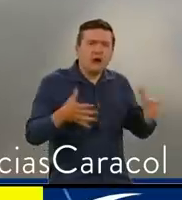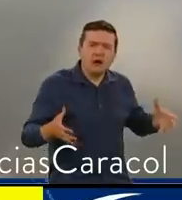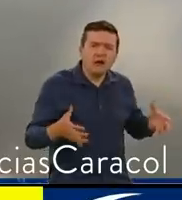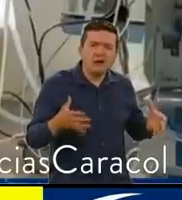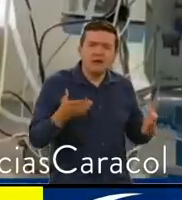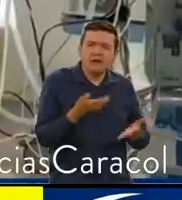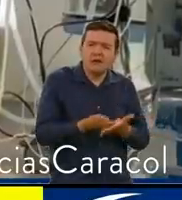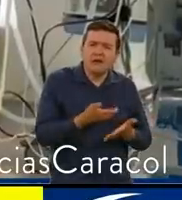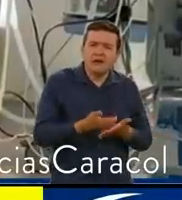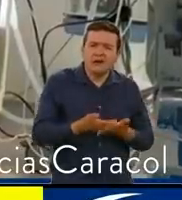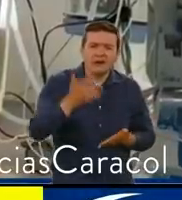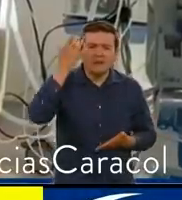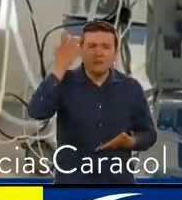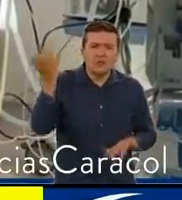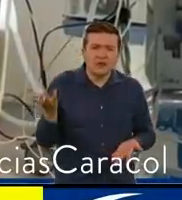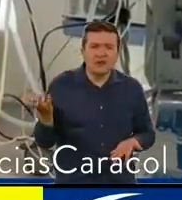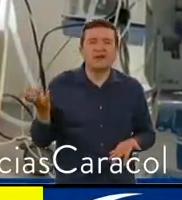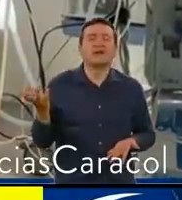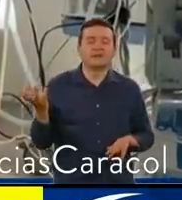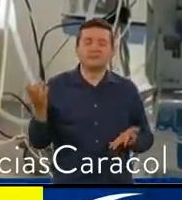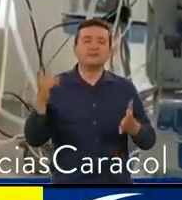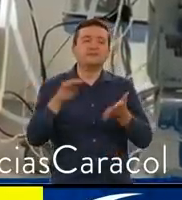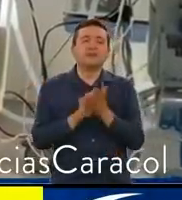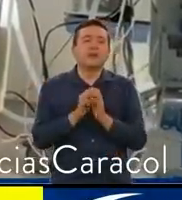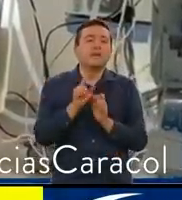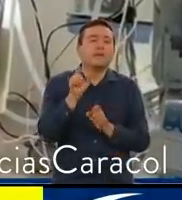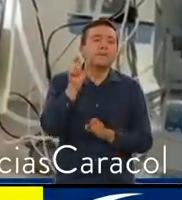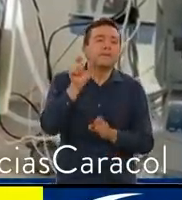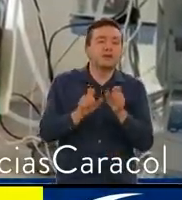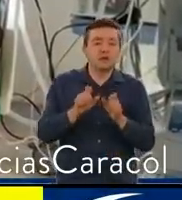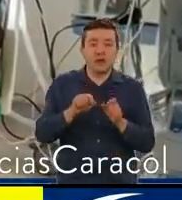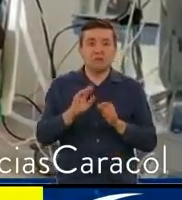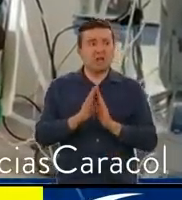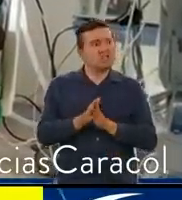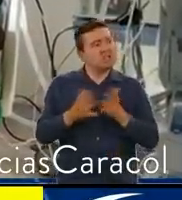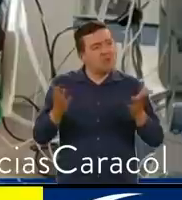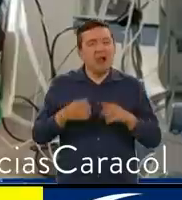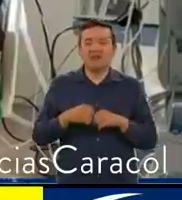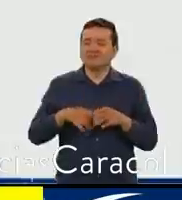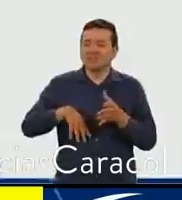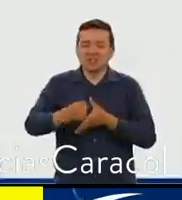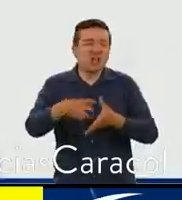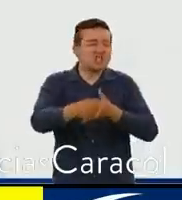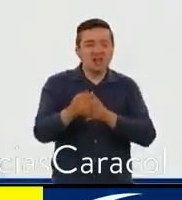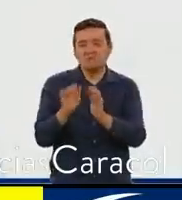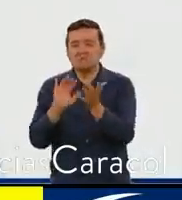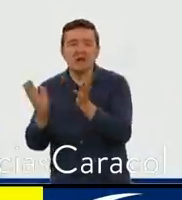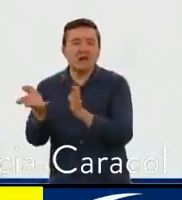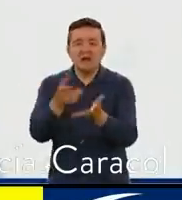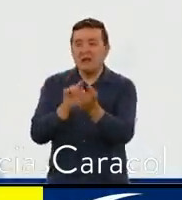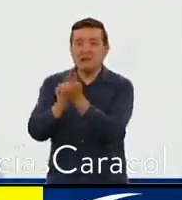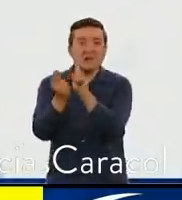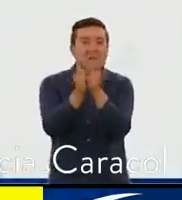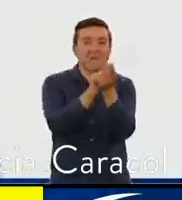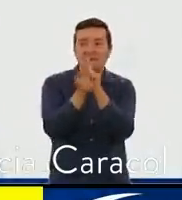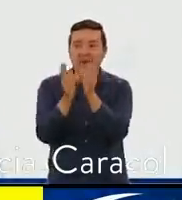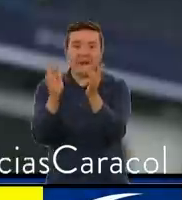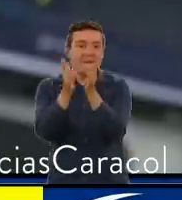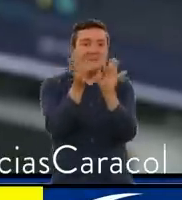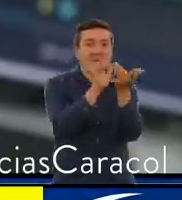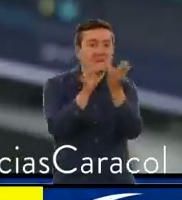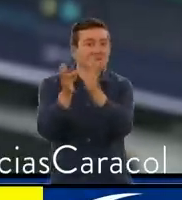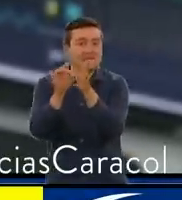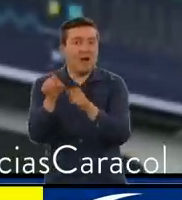El número de contactos que se aumentaron en diciembre, pero sobre todo, aunque no se haya